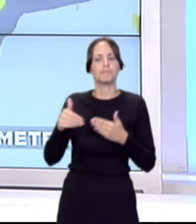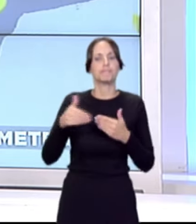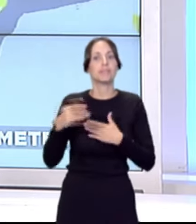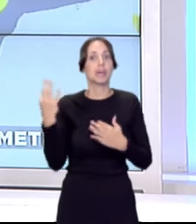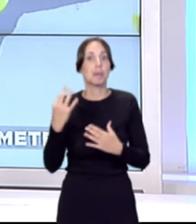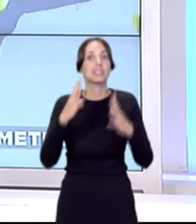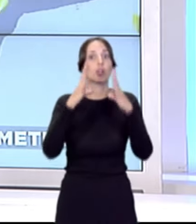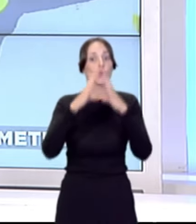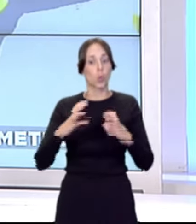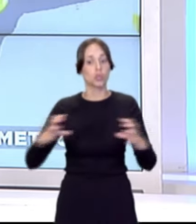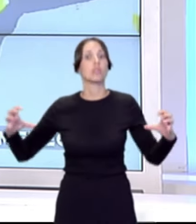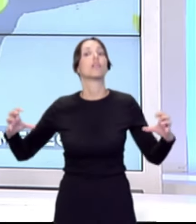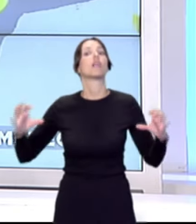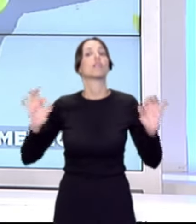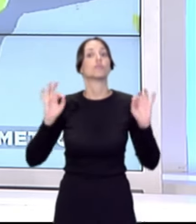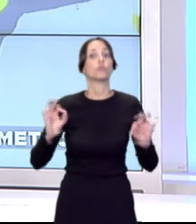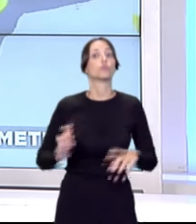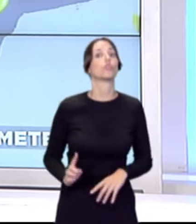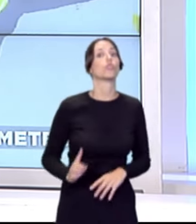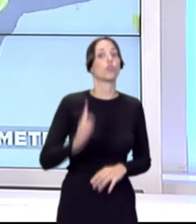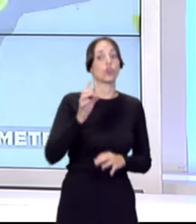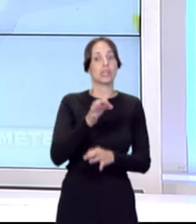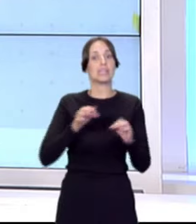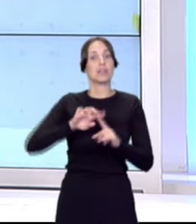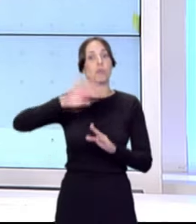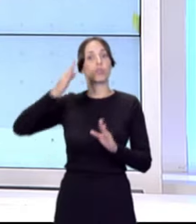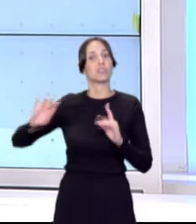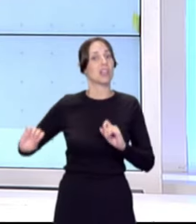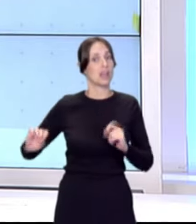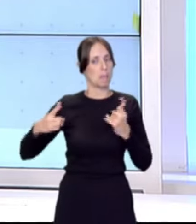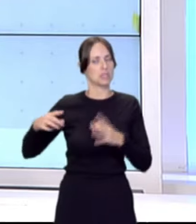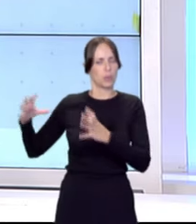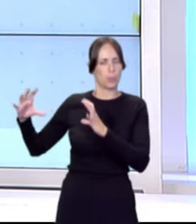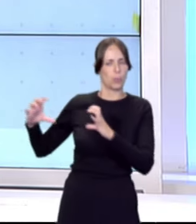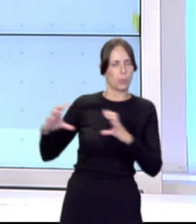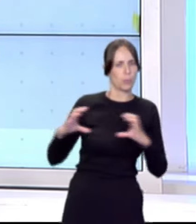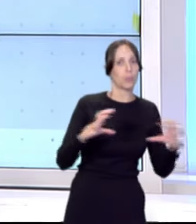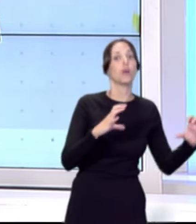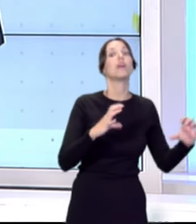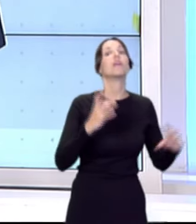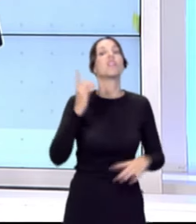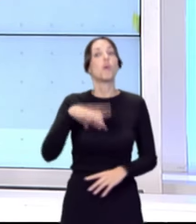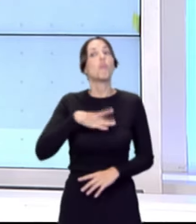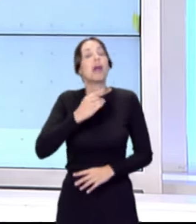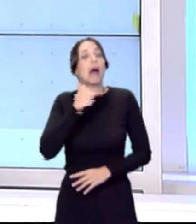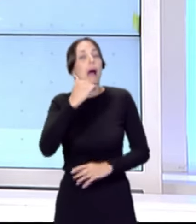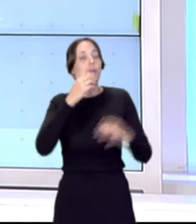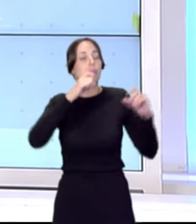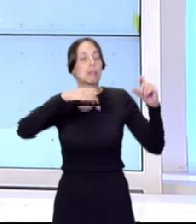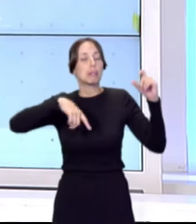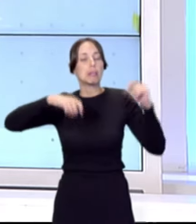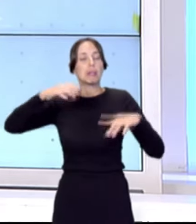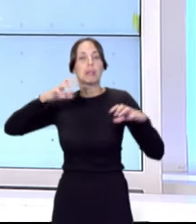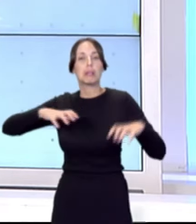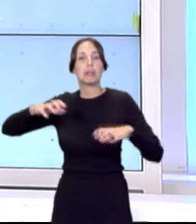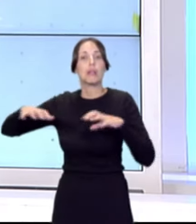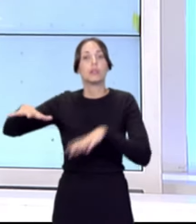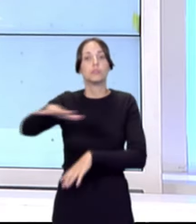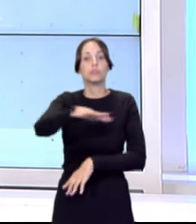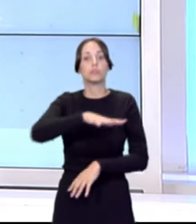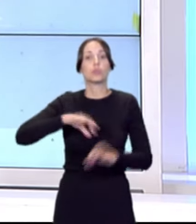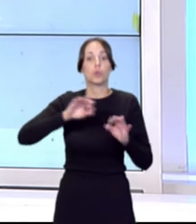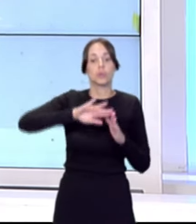de tipo bajo, afectando a la cara norte de las islas más montañosas. Esa nubosidad todavía nos puede dejar, como decimos, alguna gota en la zona de estancamiento con el